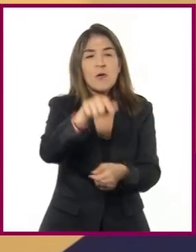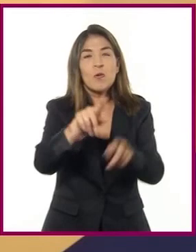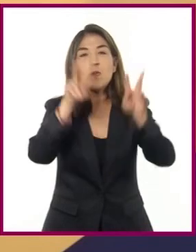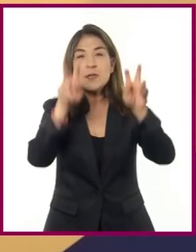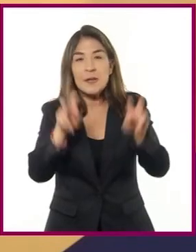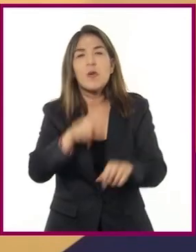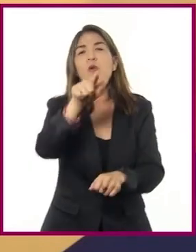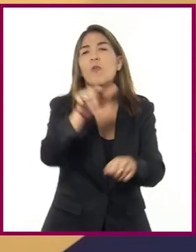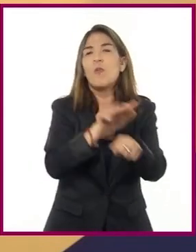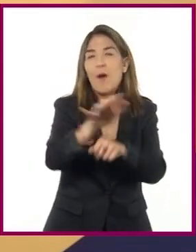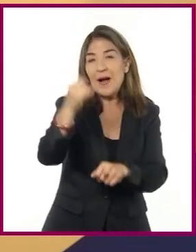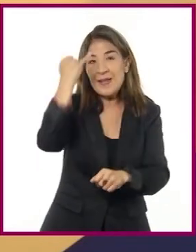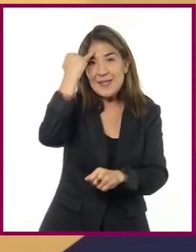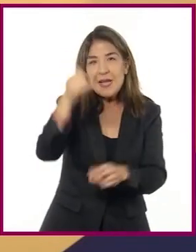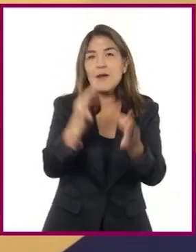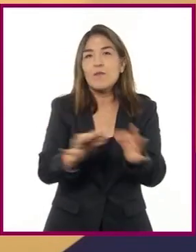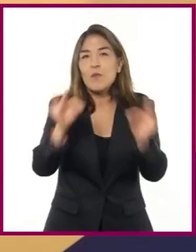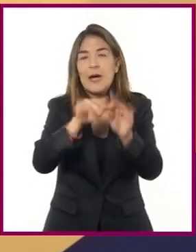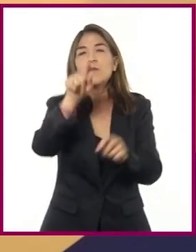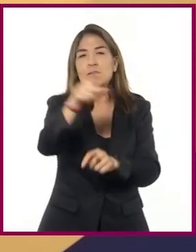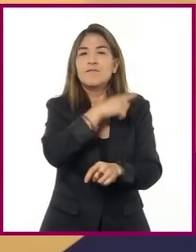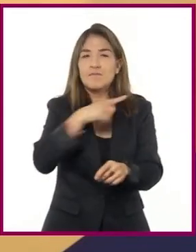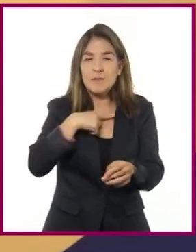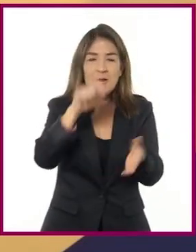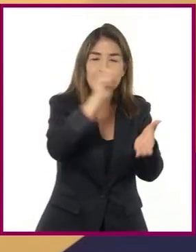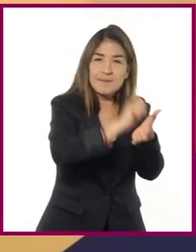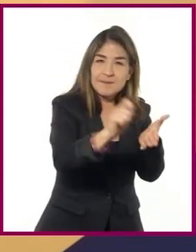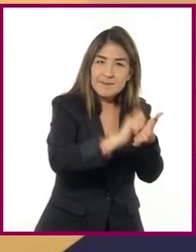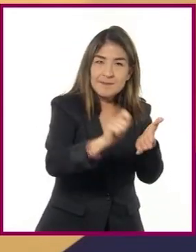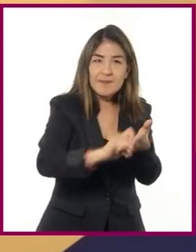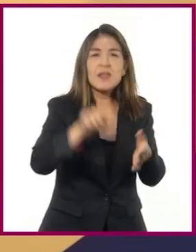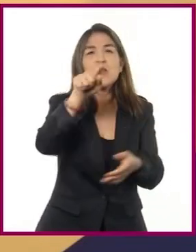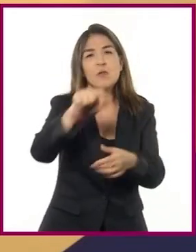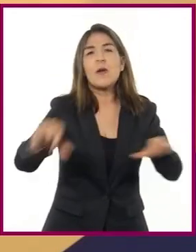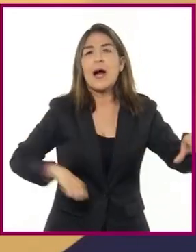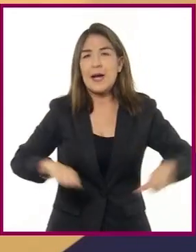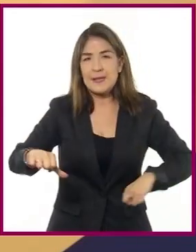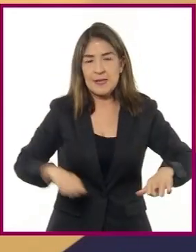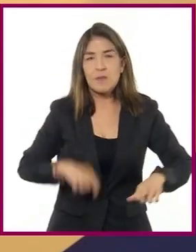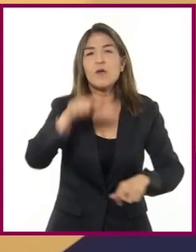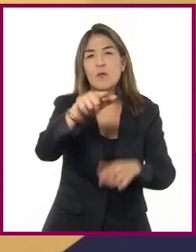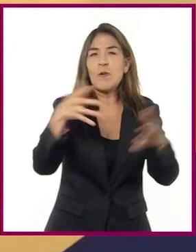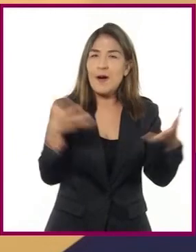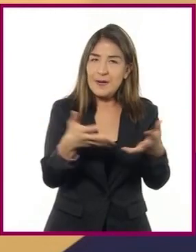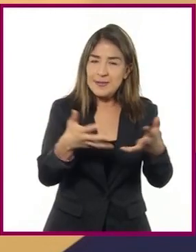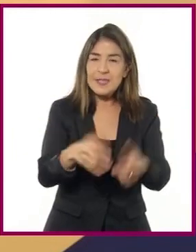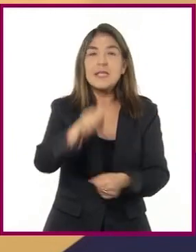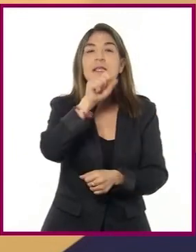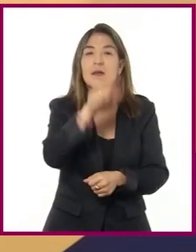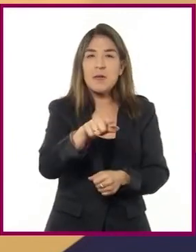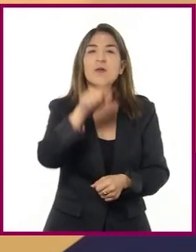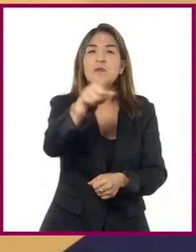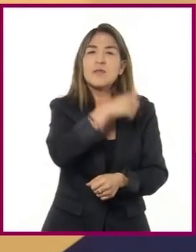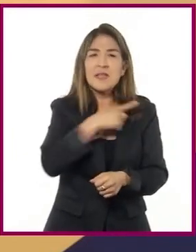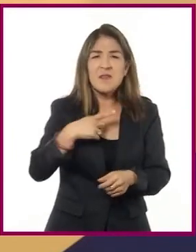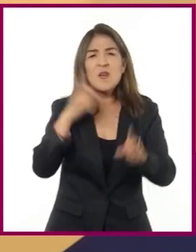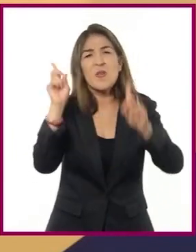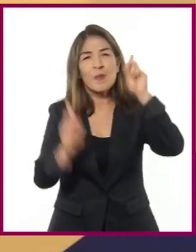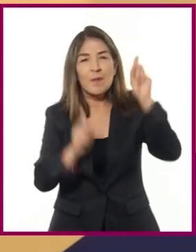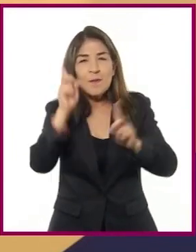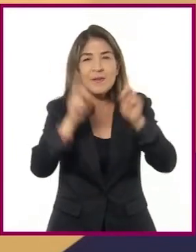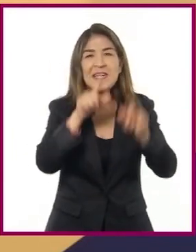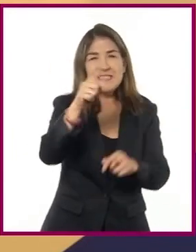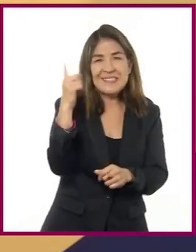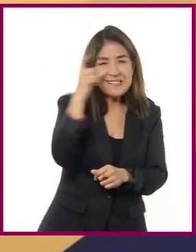las ideas más importantes de la sesión. Retomen las actividades planteadas y, sobre todo, anoten sus dudas y